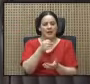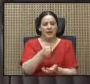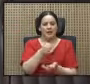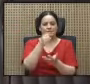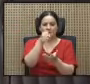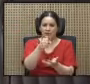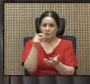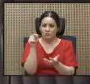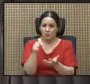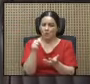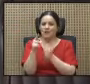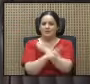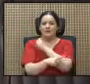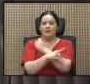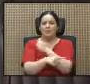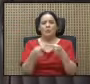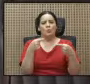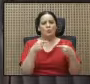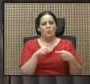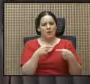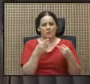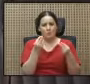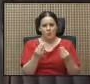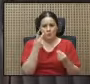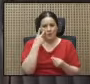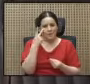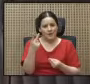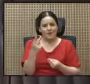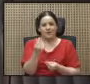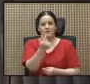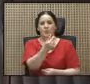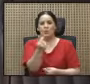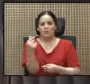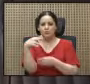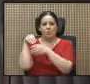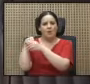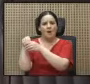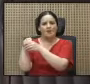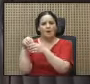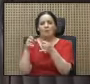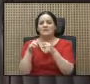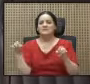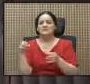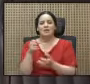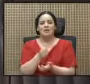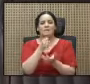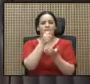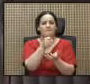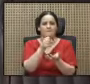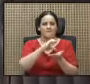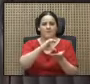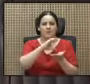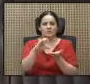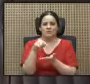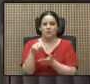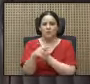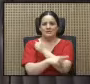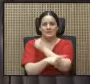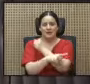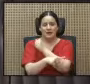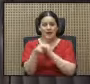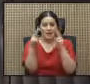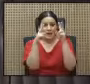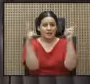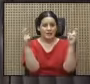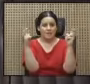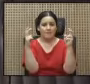pero duele mucho ver recursos guardados sin esa inversión estatal. En el tema de vivienda, aquí hemos luchado